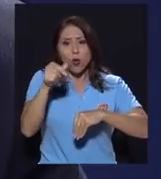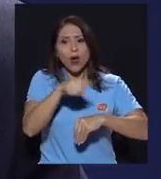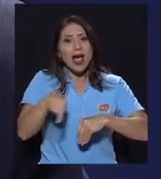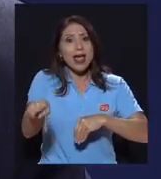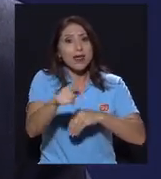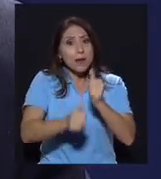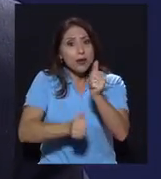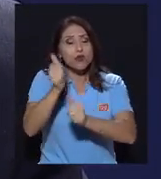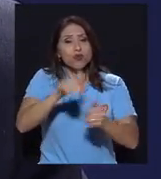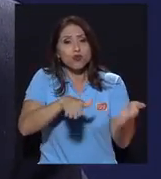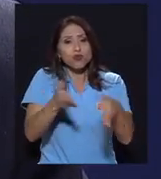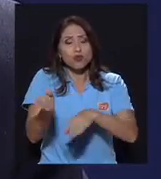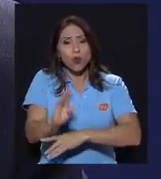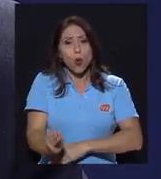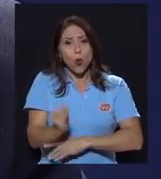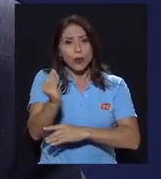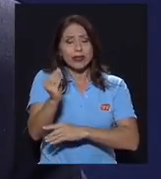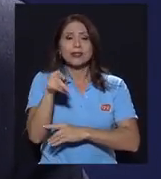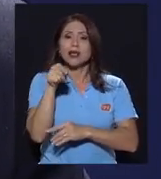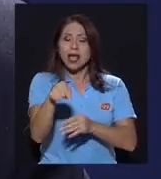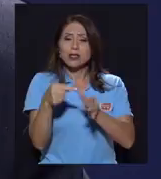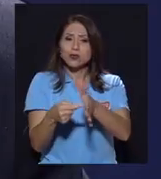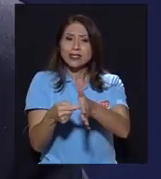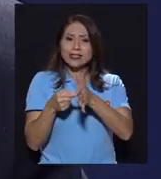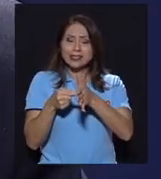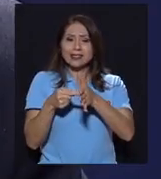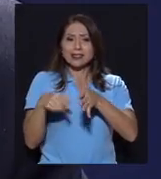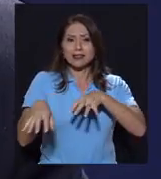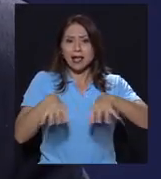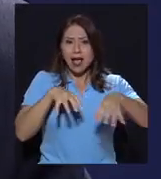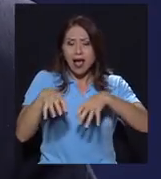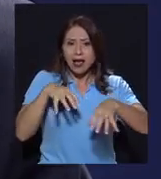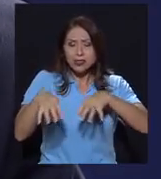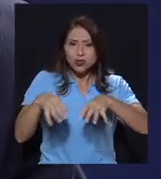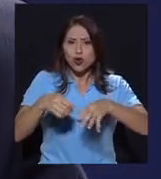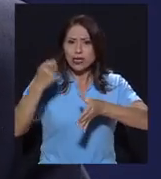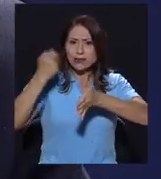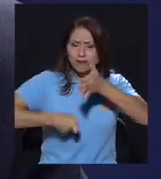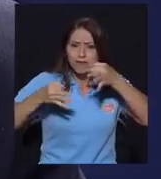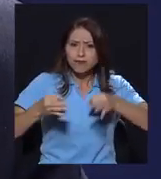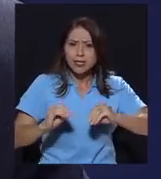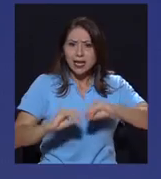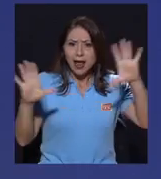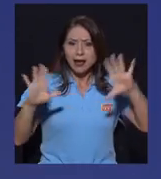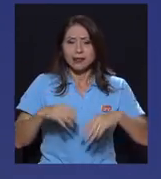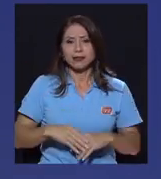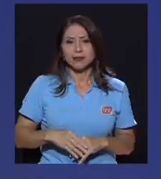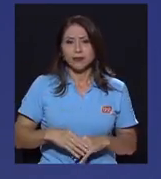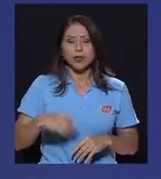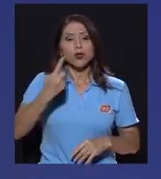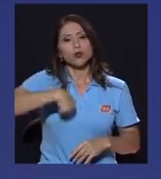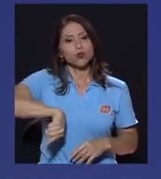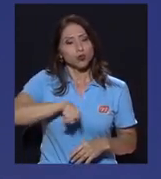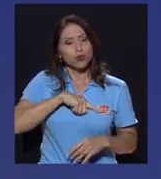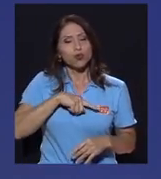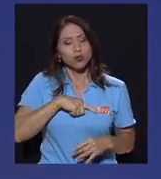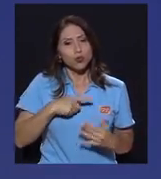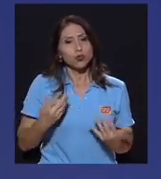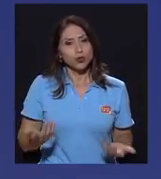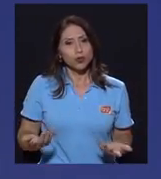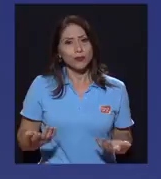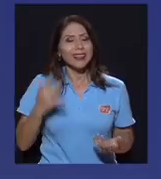jóvenes y definitivamente su exige acciones contundentes y claras nosotros efectivamente